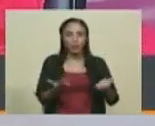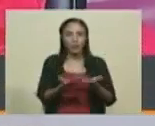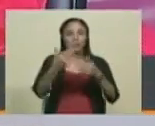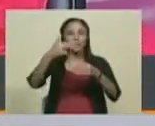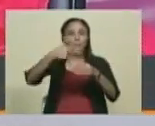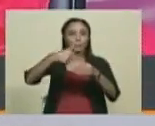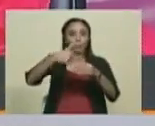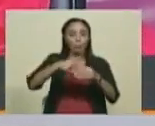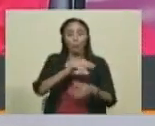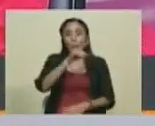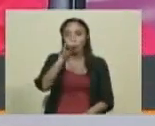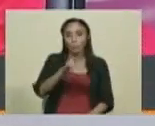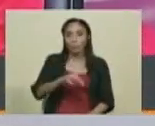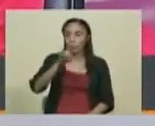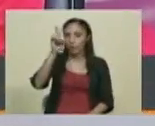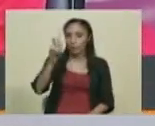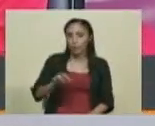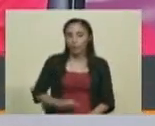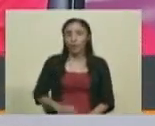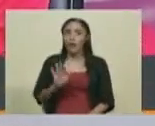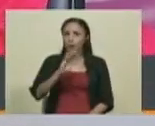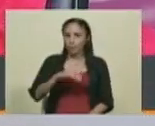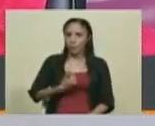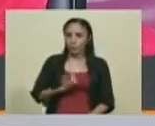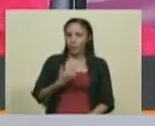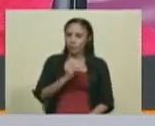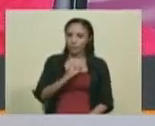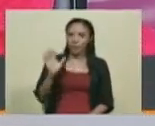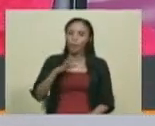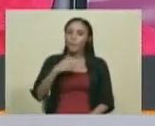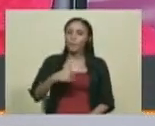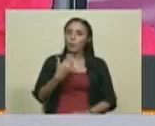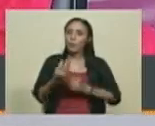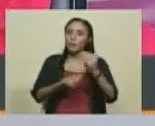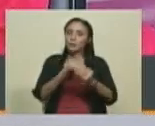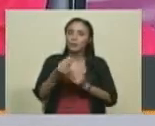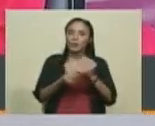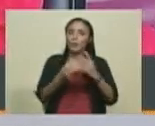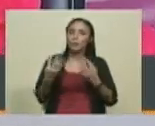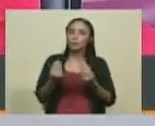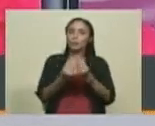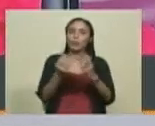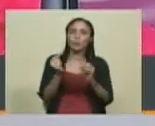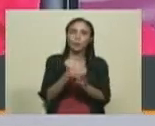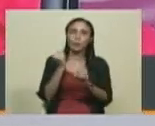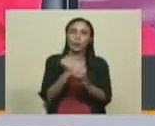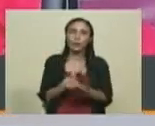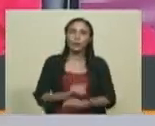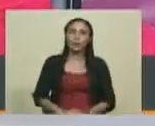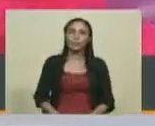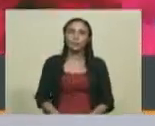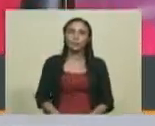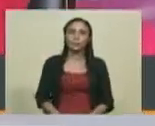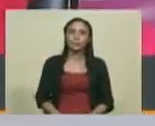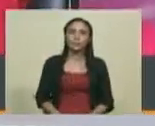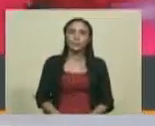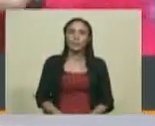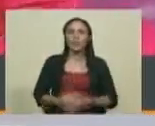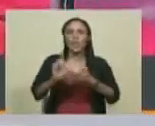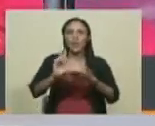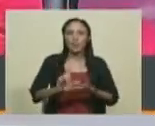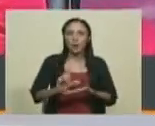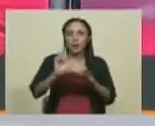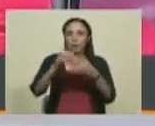petróleo al día. Y eso lo podemos hacer con los trabajadores, que es el crudo liviano, lo que se